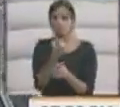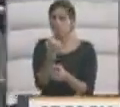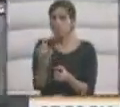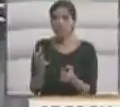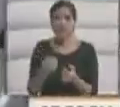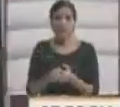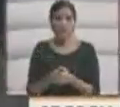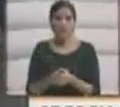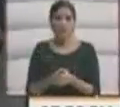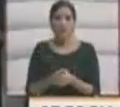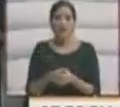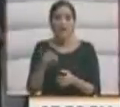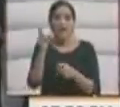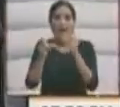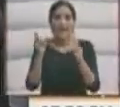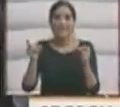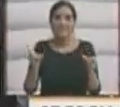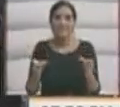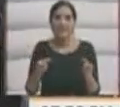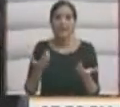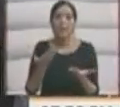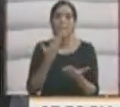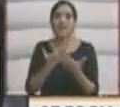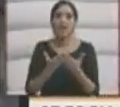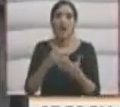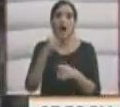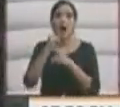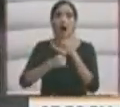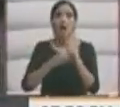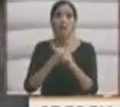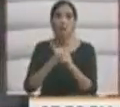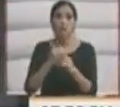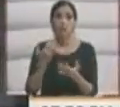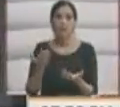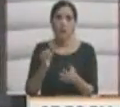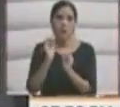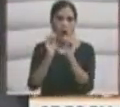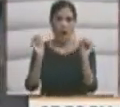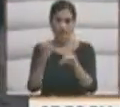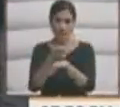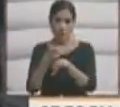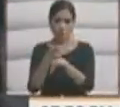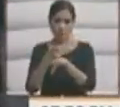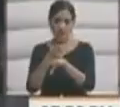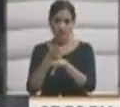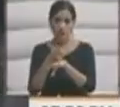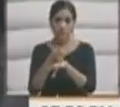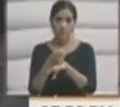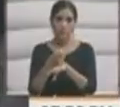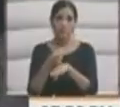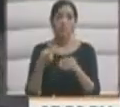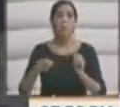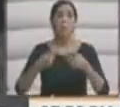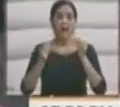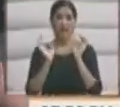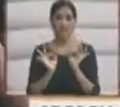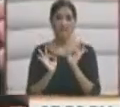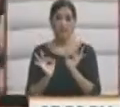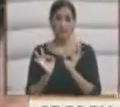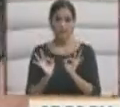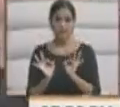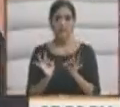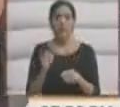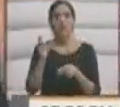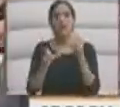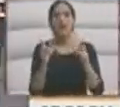Gente que está pidiendo desde afuera, y es un llamado que hacemos también al gobierno, al Estado venezolano, más específicamente, gente